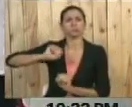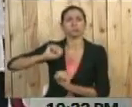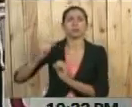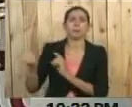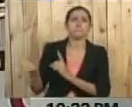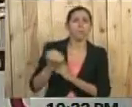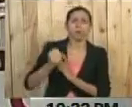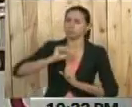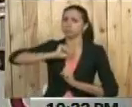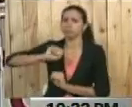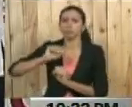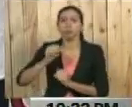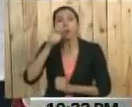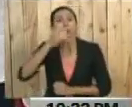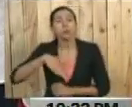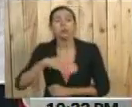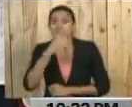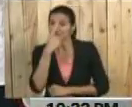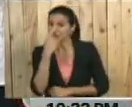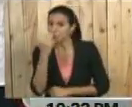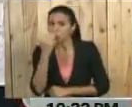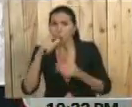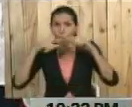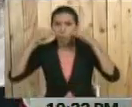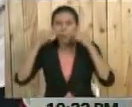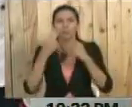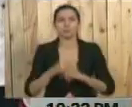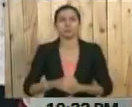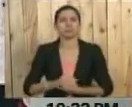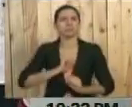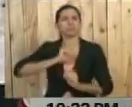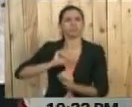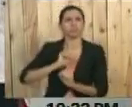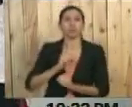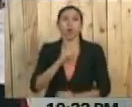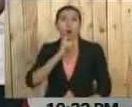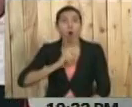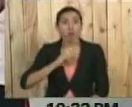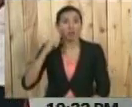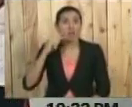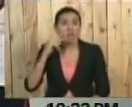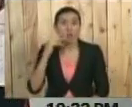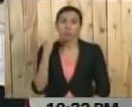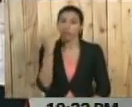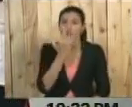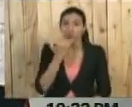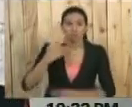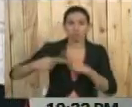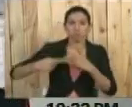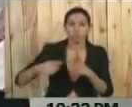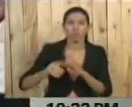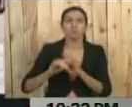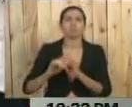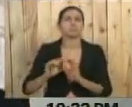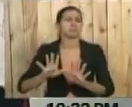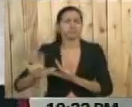del pueblo de Zamora, de resistirse al desprecio, al racismo, al clasismo, al